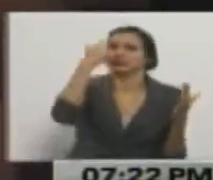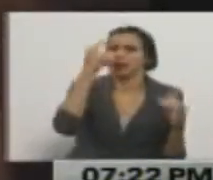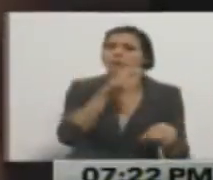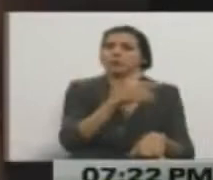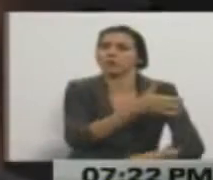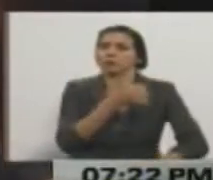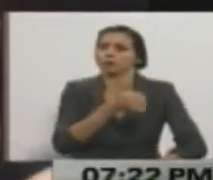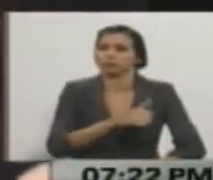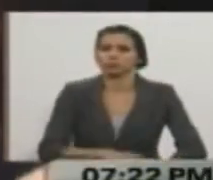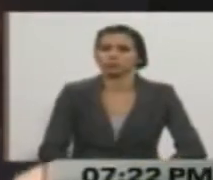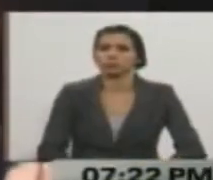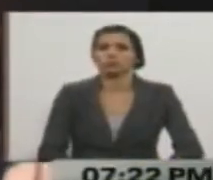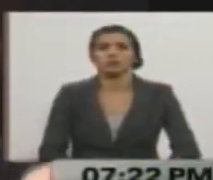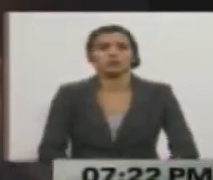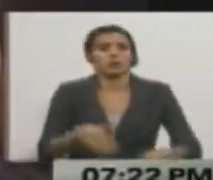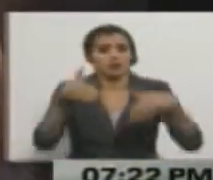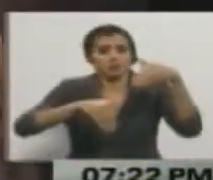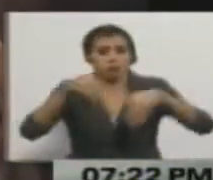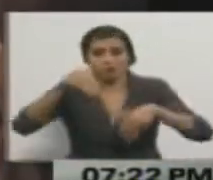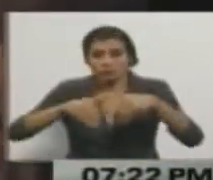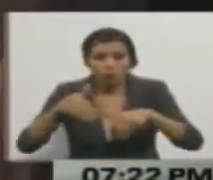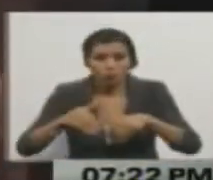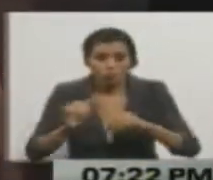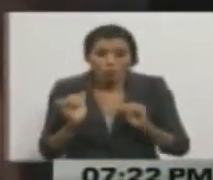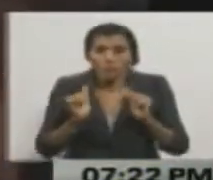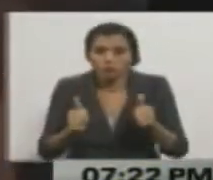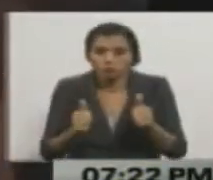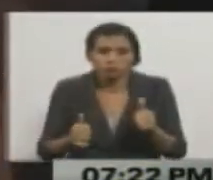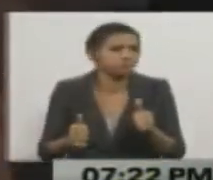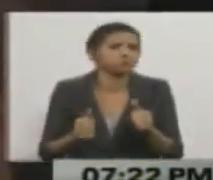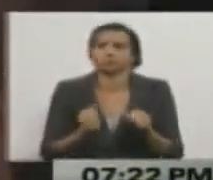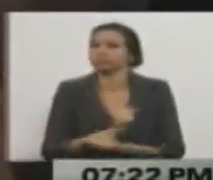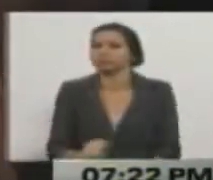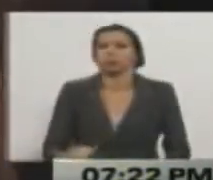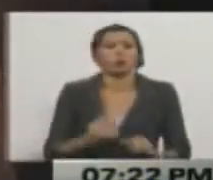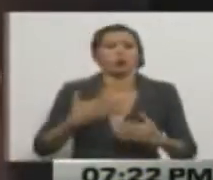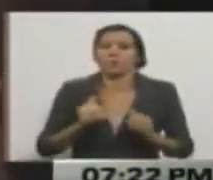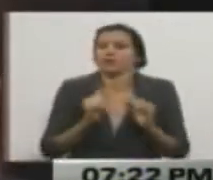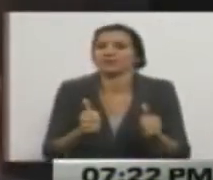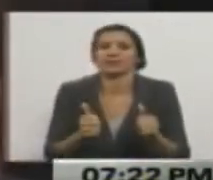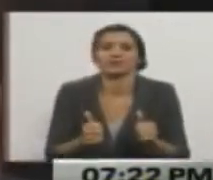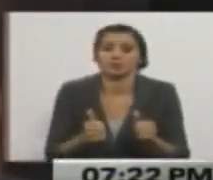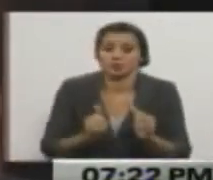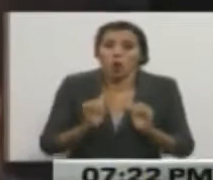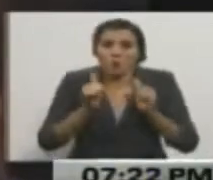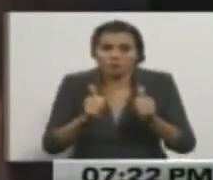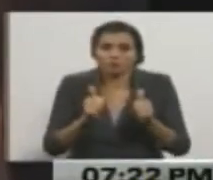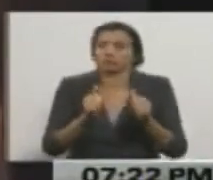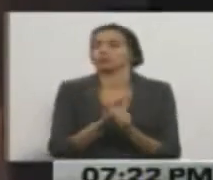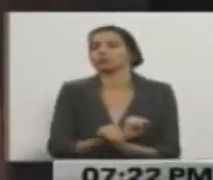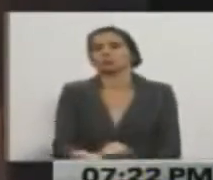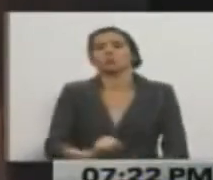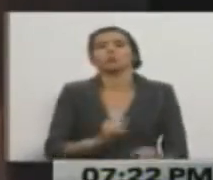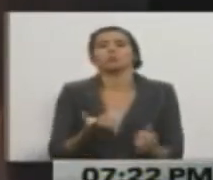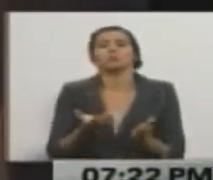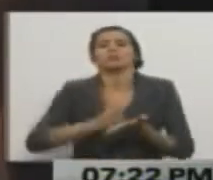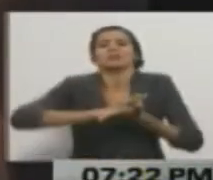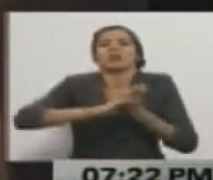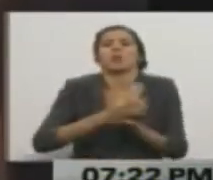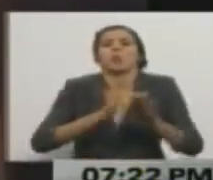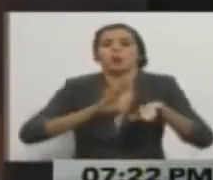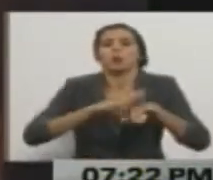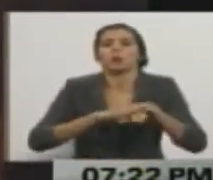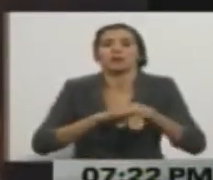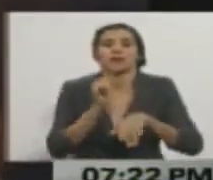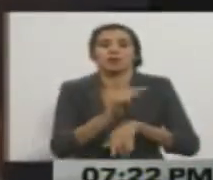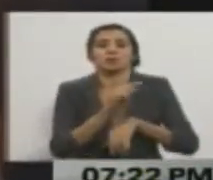al nacer, fue asesinado al nacer, en medicina llamamos un mortinato, es decir, muerte al nacer, por la acción fraudulenta. En